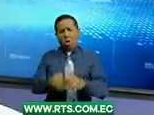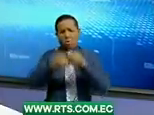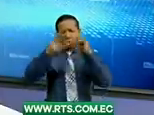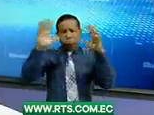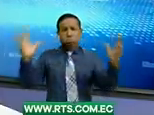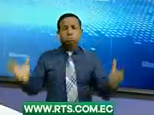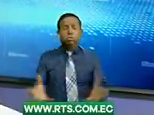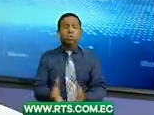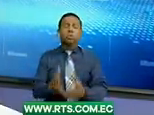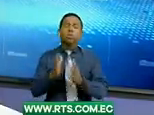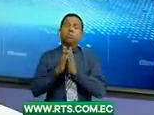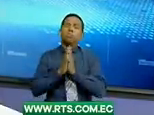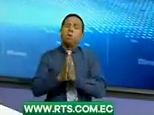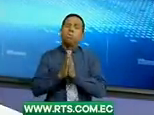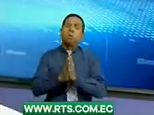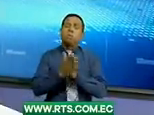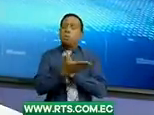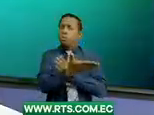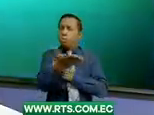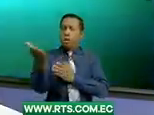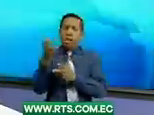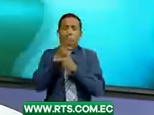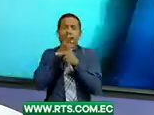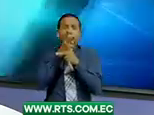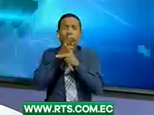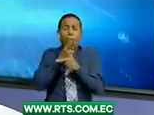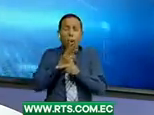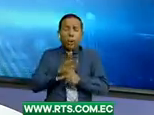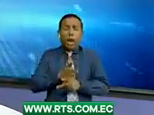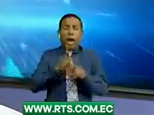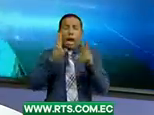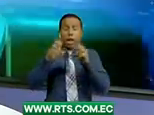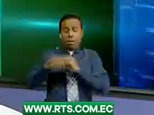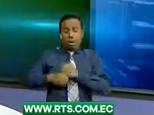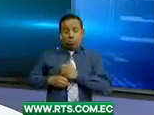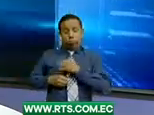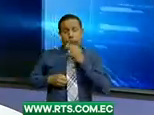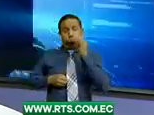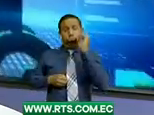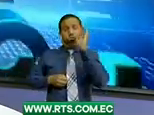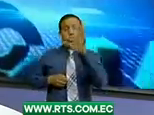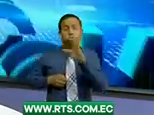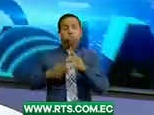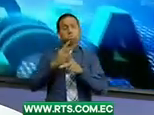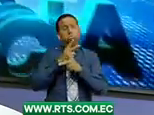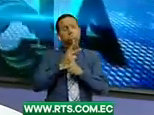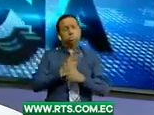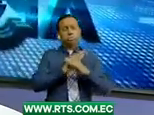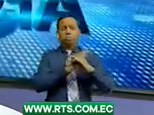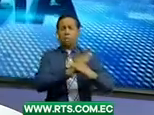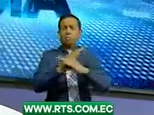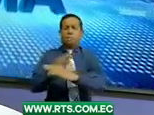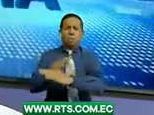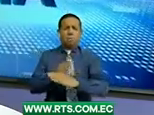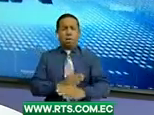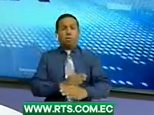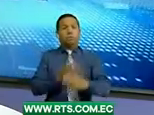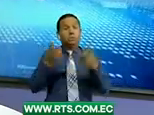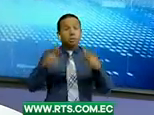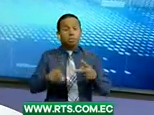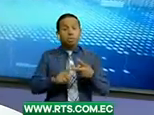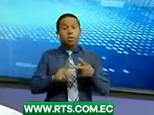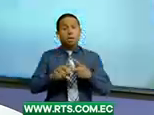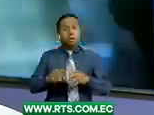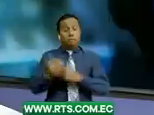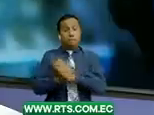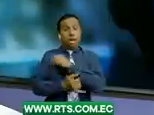ya cobra 170 vidas, al tiempo que científicos australianos han logrado crear una versión cultivada de dicho